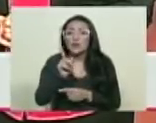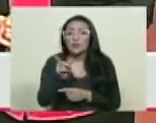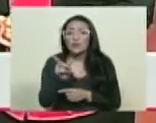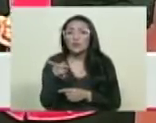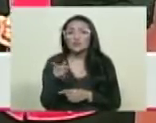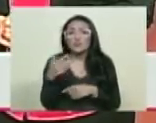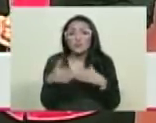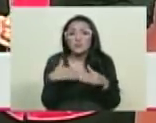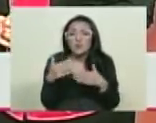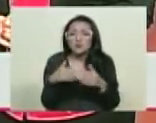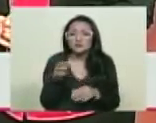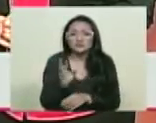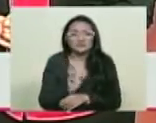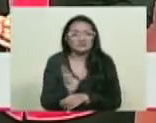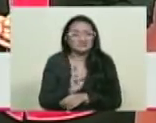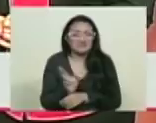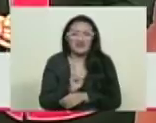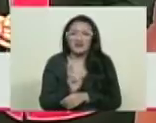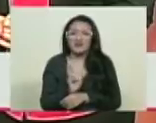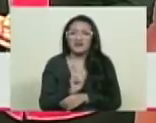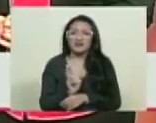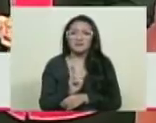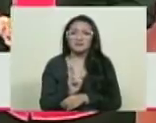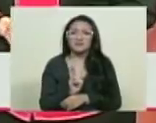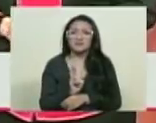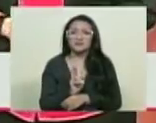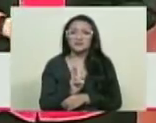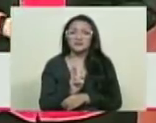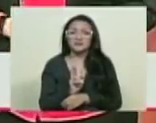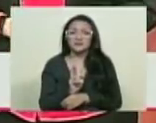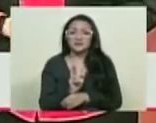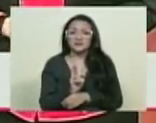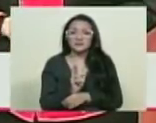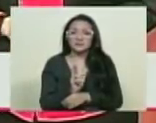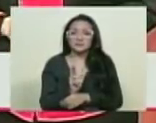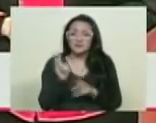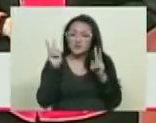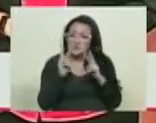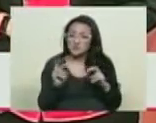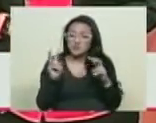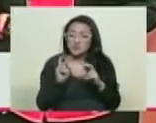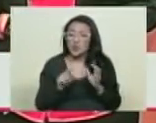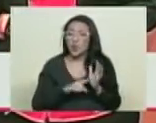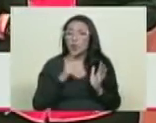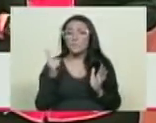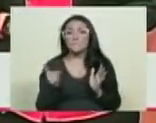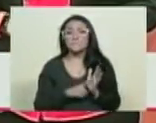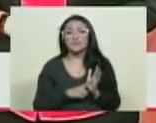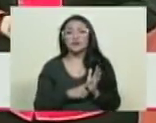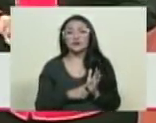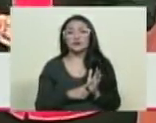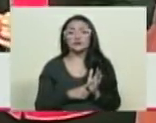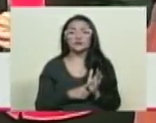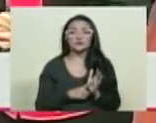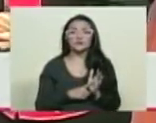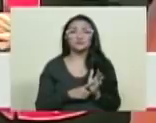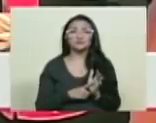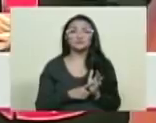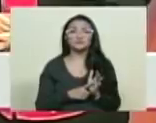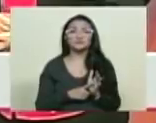electoral totalmente auditado dura antes